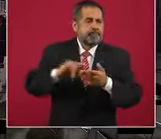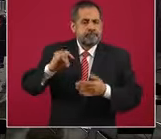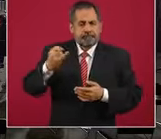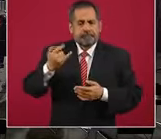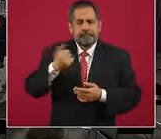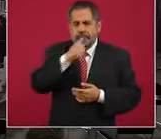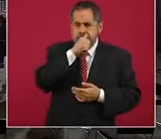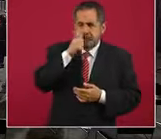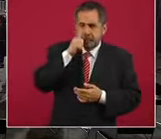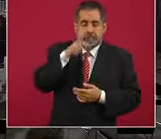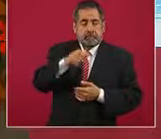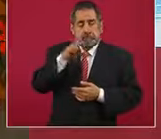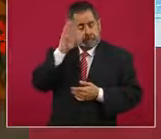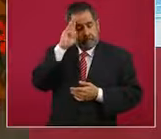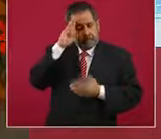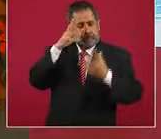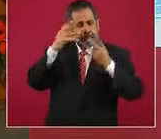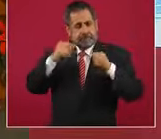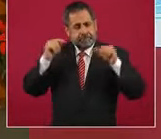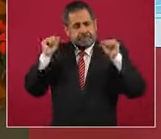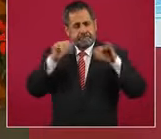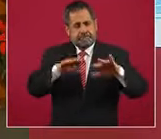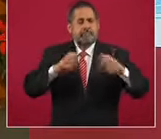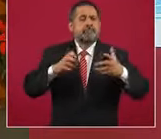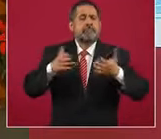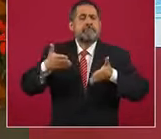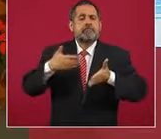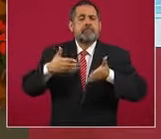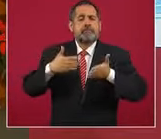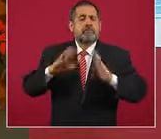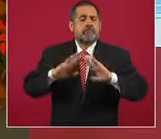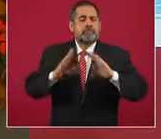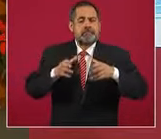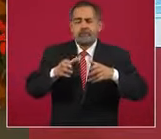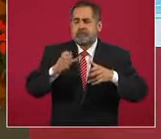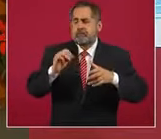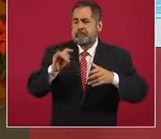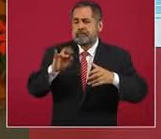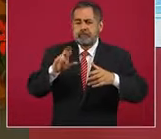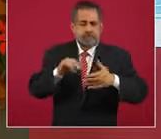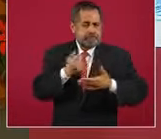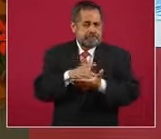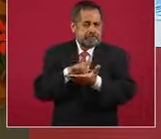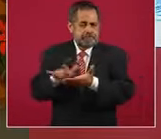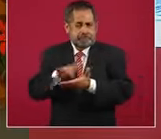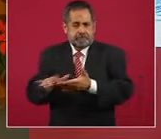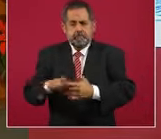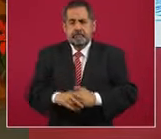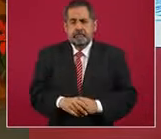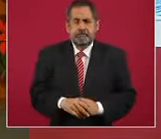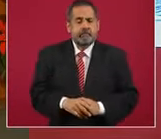Ciudad Juárez, donde se encuentran las cocinas comunitarias apoyando a estos migrantes. Adelante.